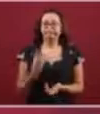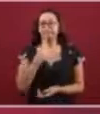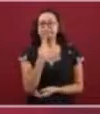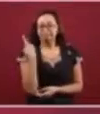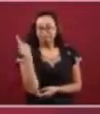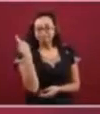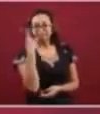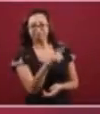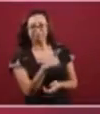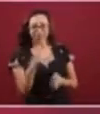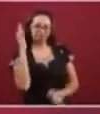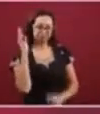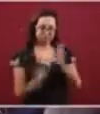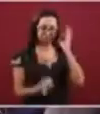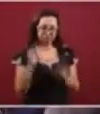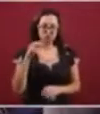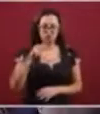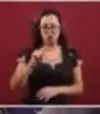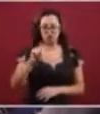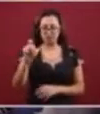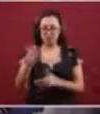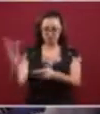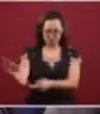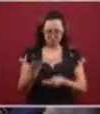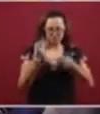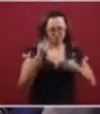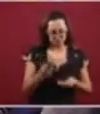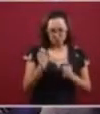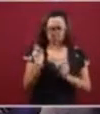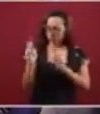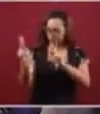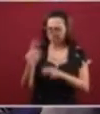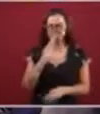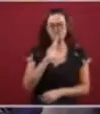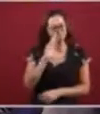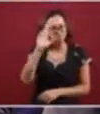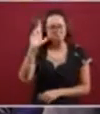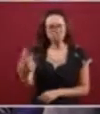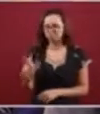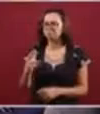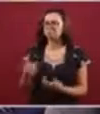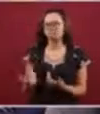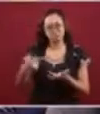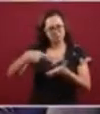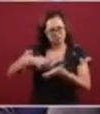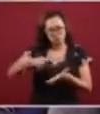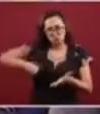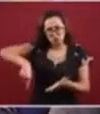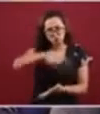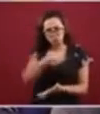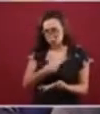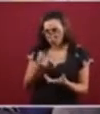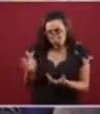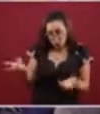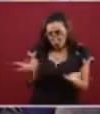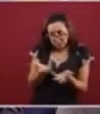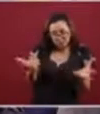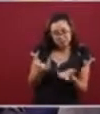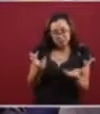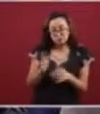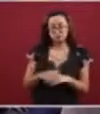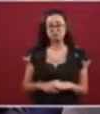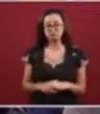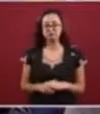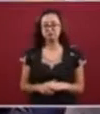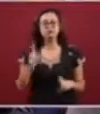un requerimiento jurídico a Notimex. Se lo contestamos diciendo que nosotros no hicimos ese corte. Ese